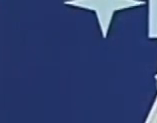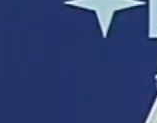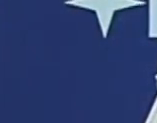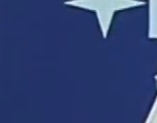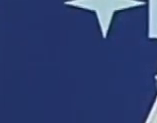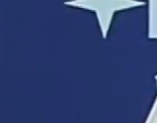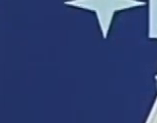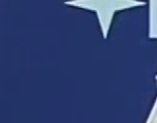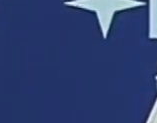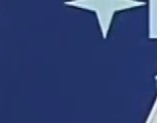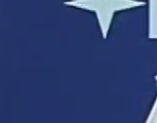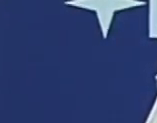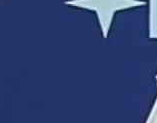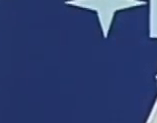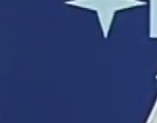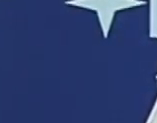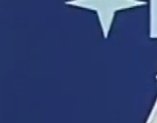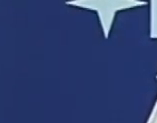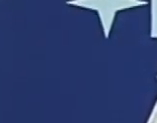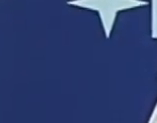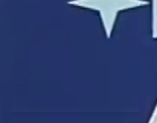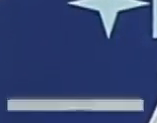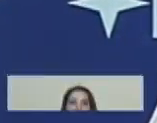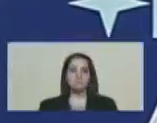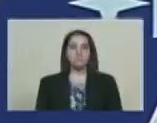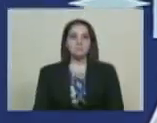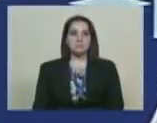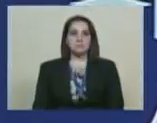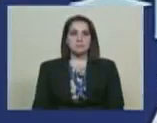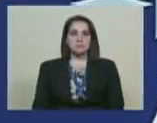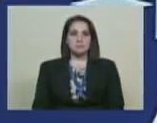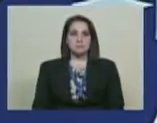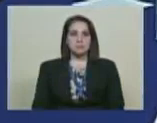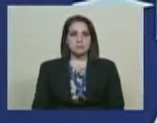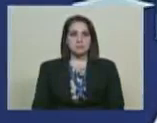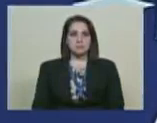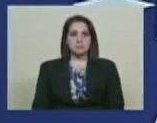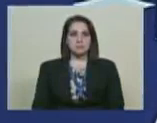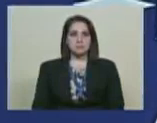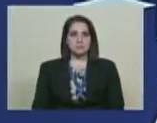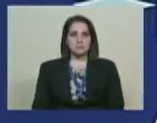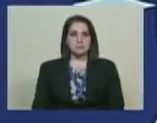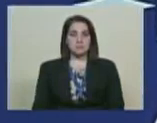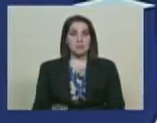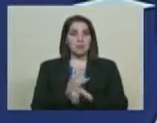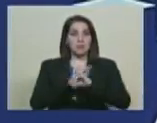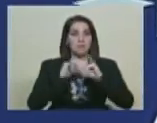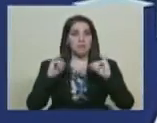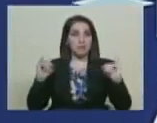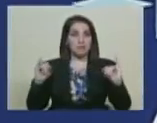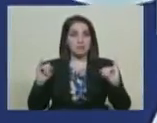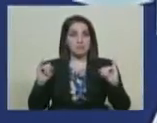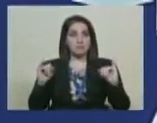que el señor Ramos Alup, y así lo digo, haya terminado